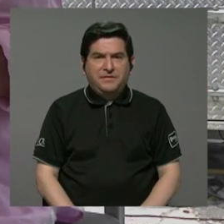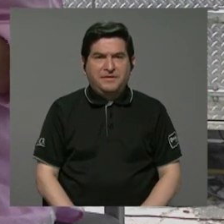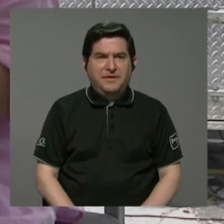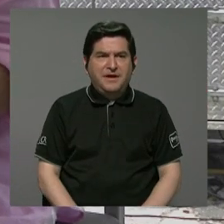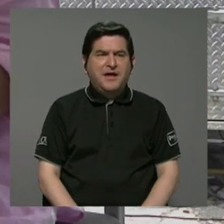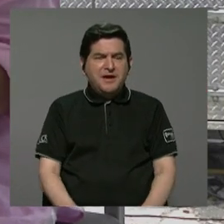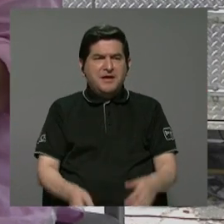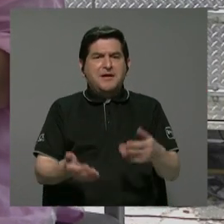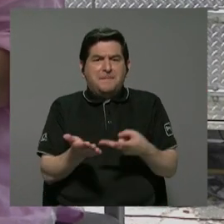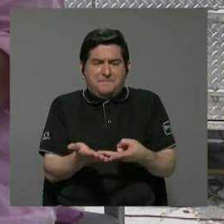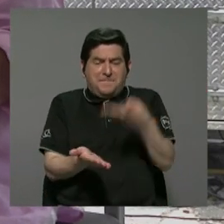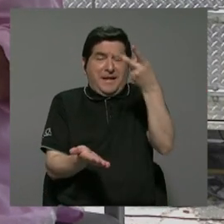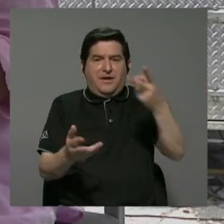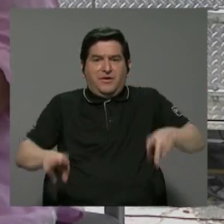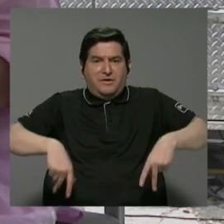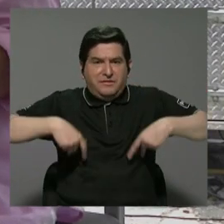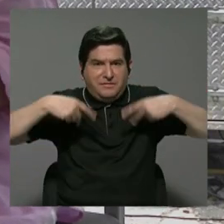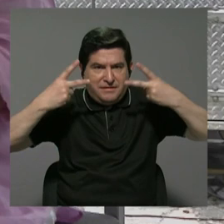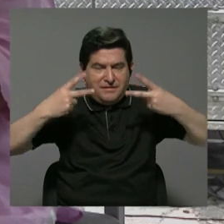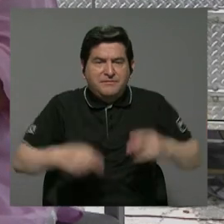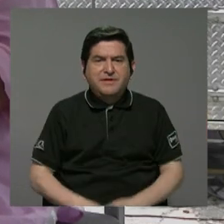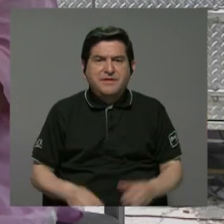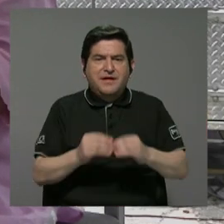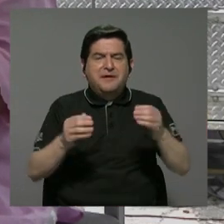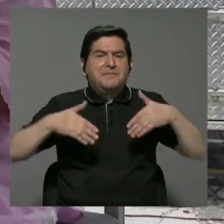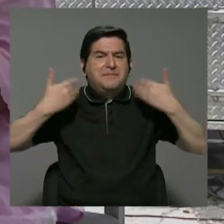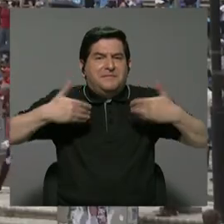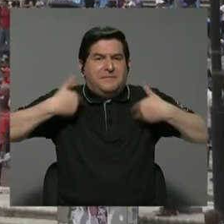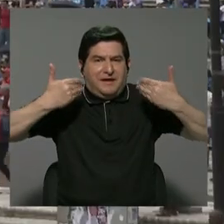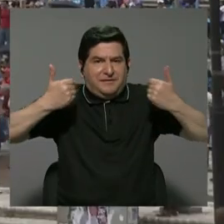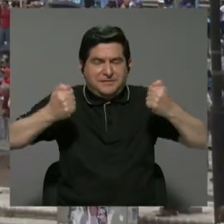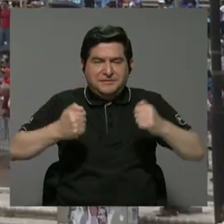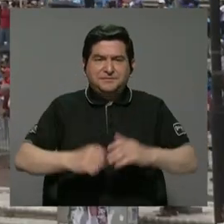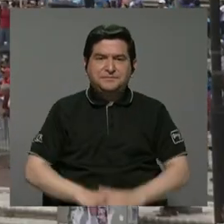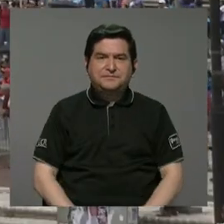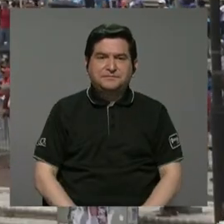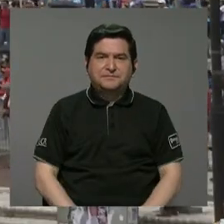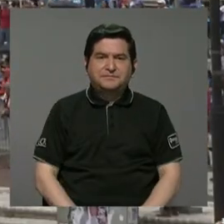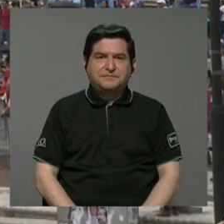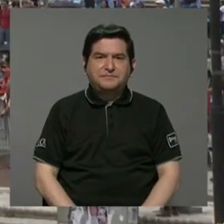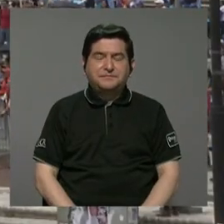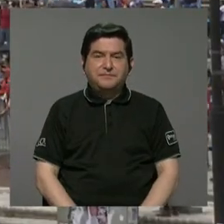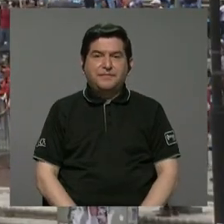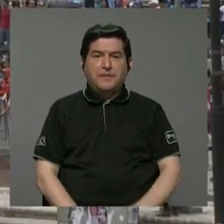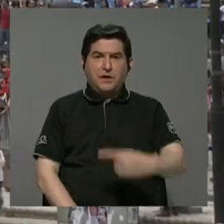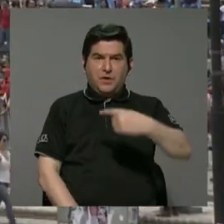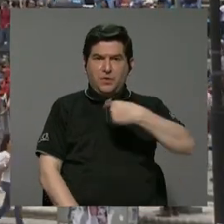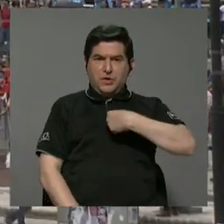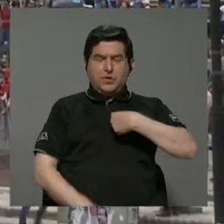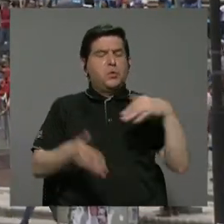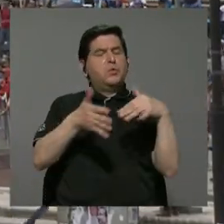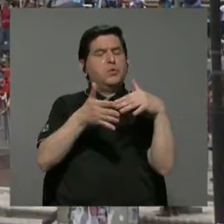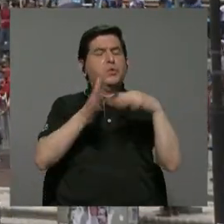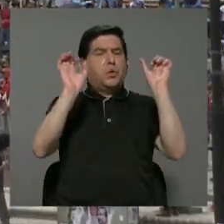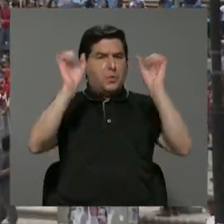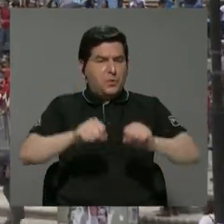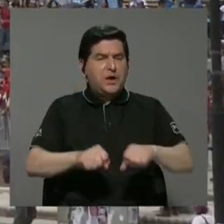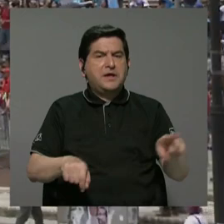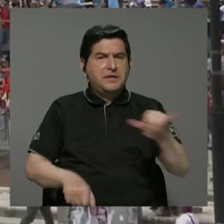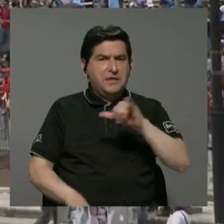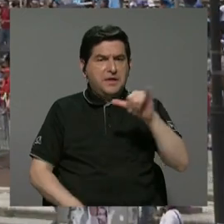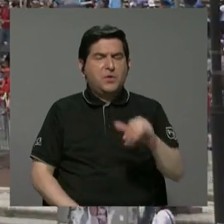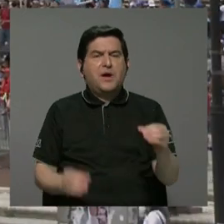de enriquecer la vida, de ser más felices, porque cuando una puede estudiar, una puede tener